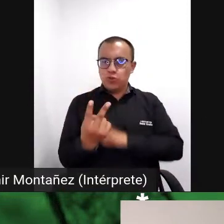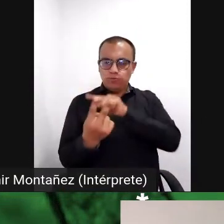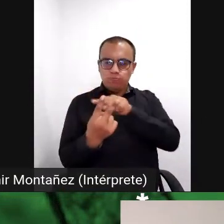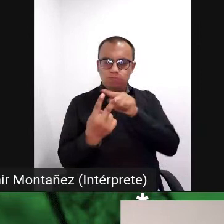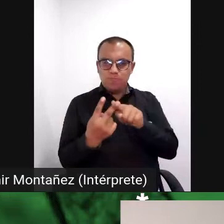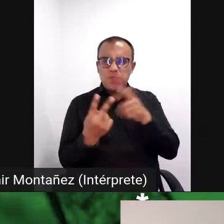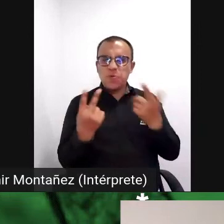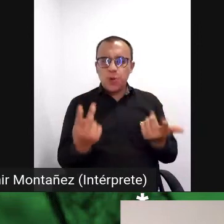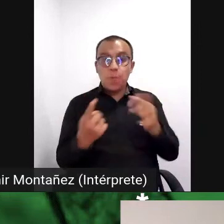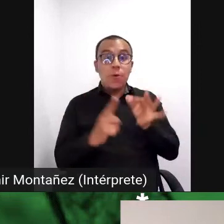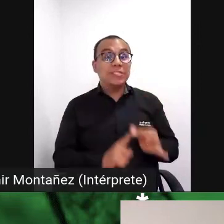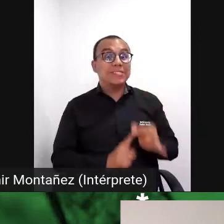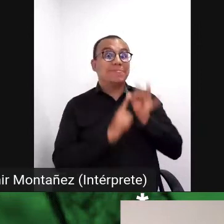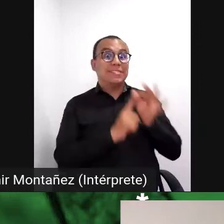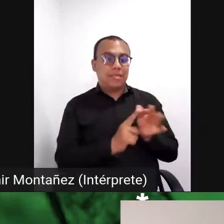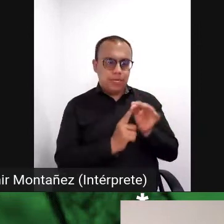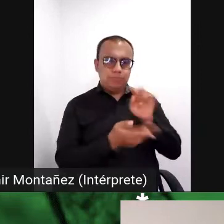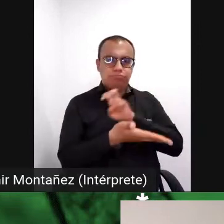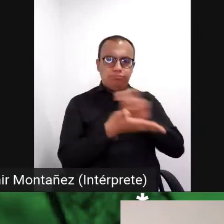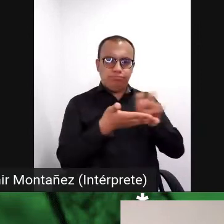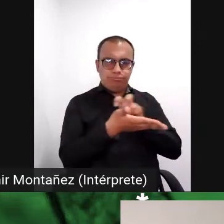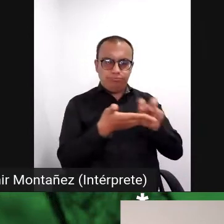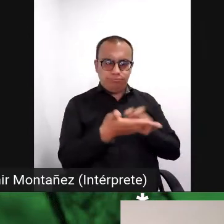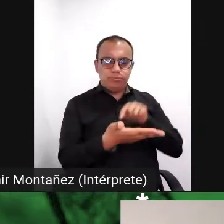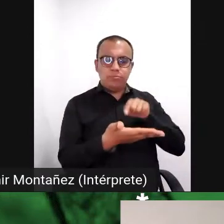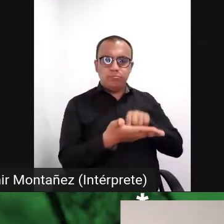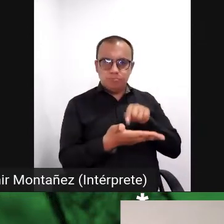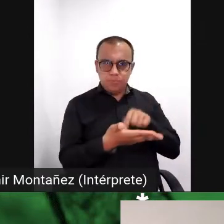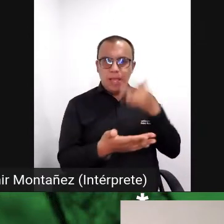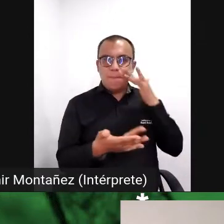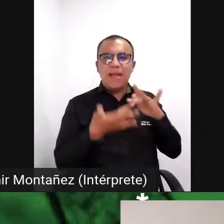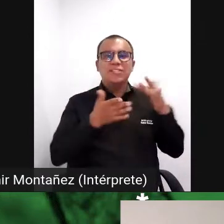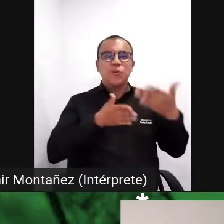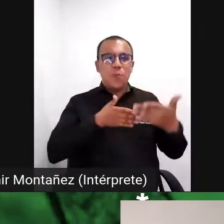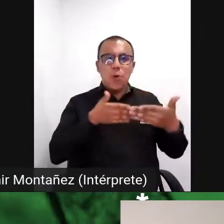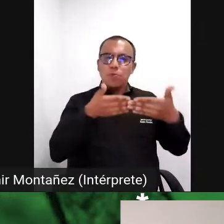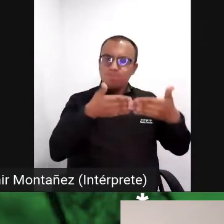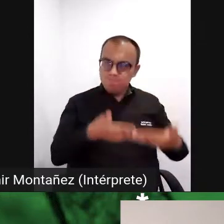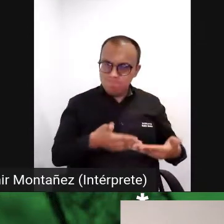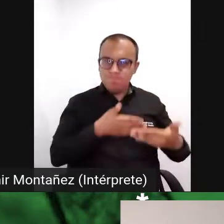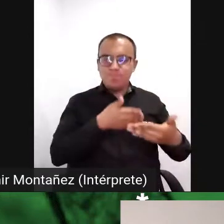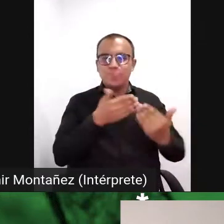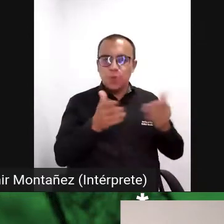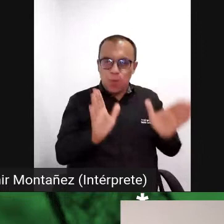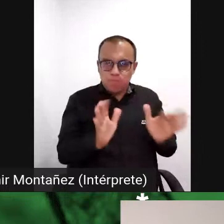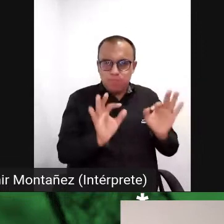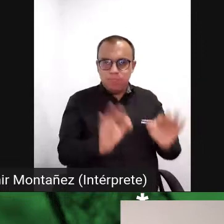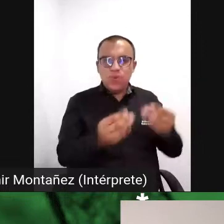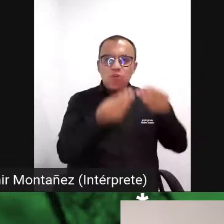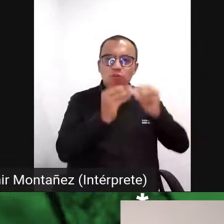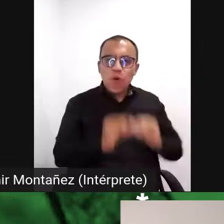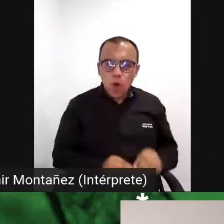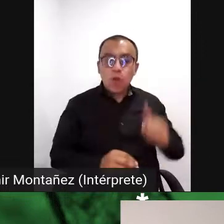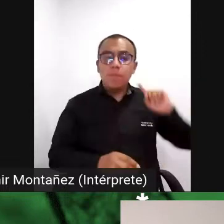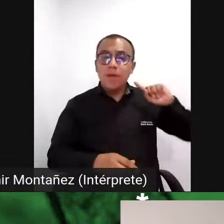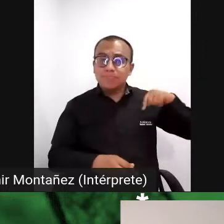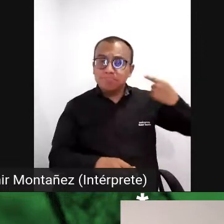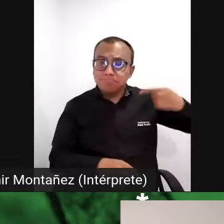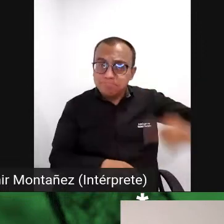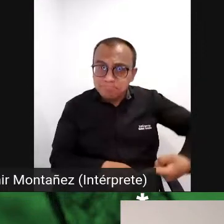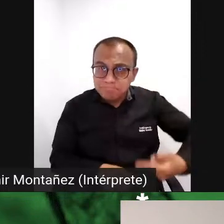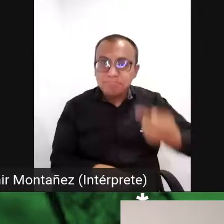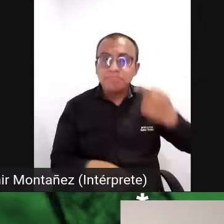edición especial, digamos relativamente más limitada, en un formato más tradicional de un libro de mesa